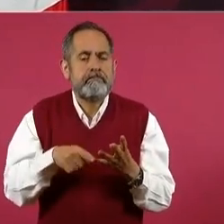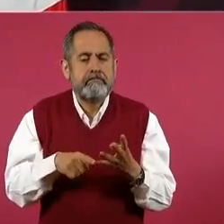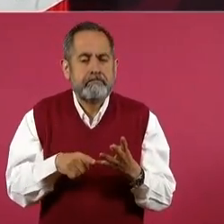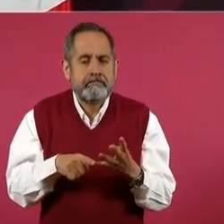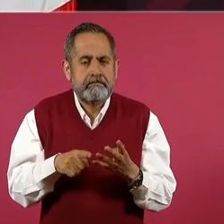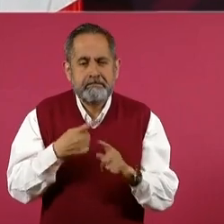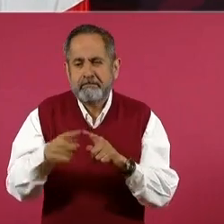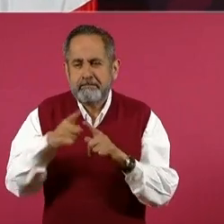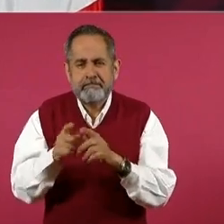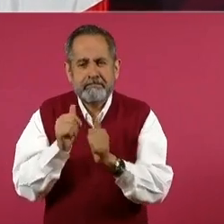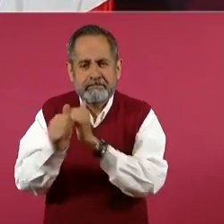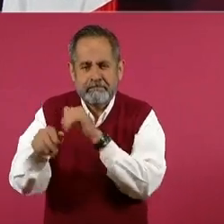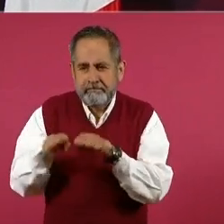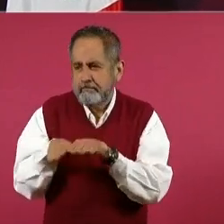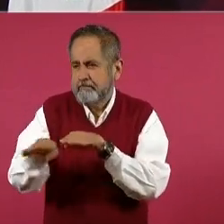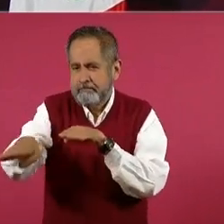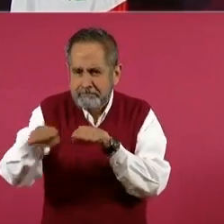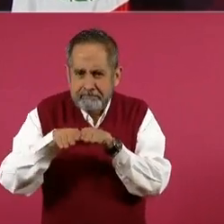caminos